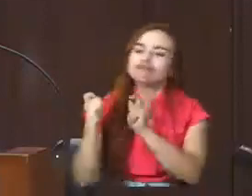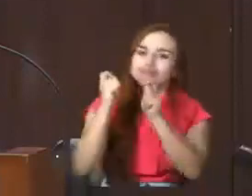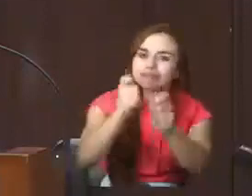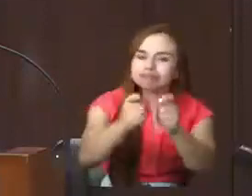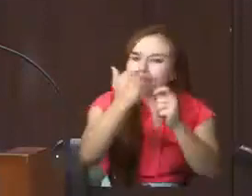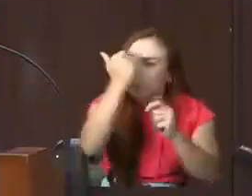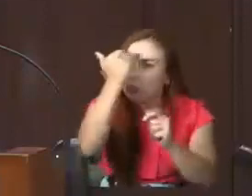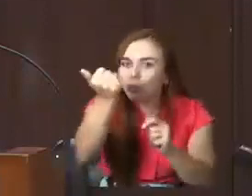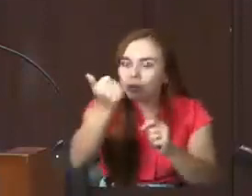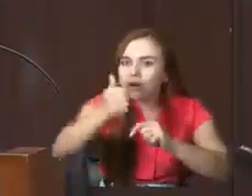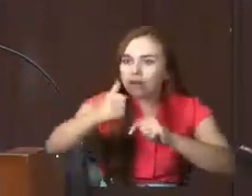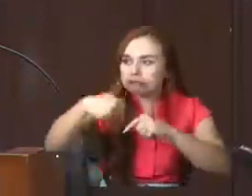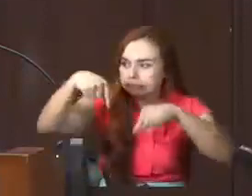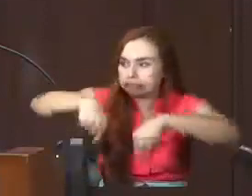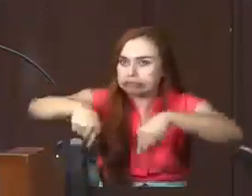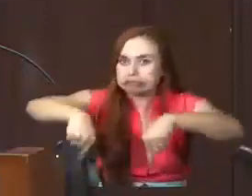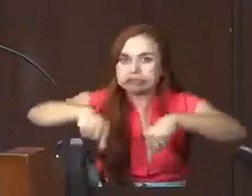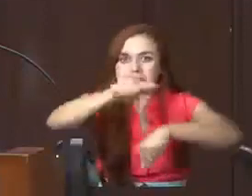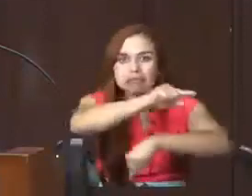nacional.